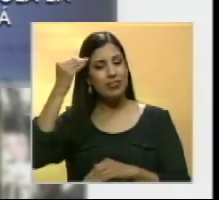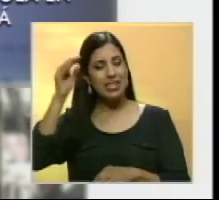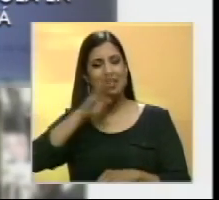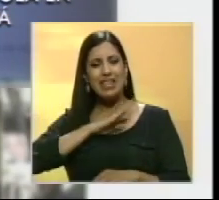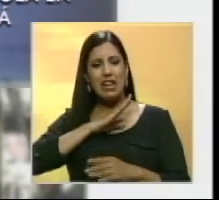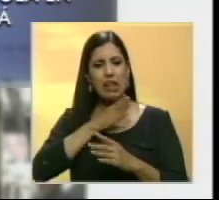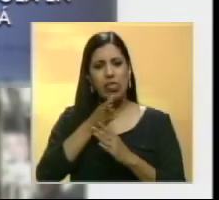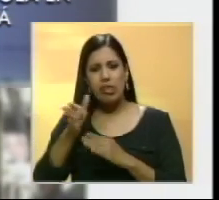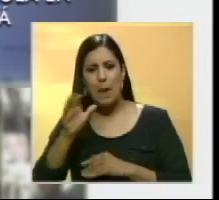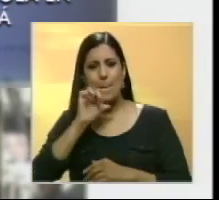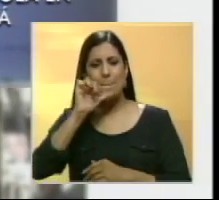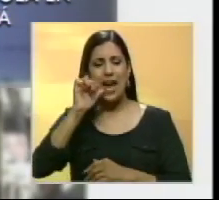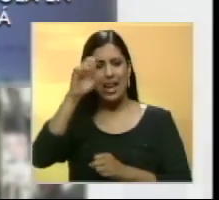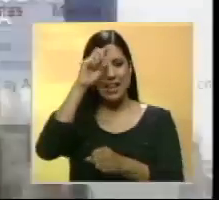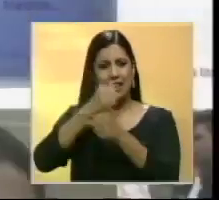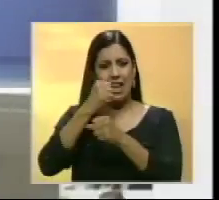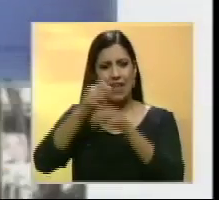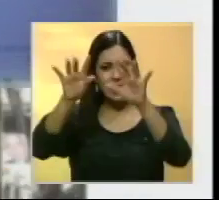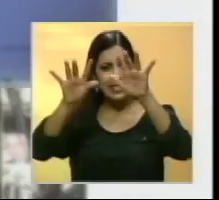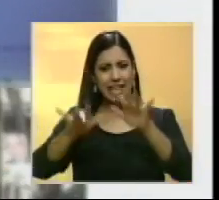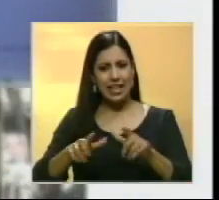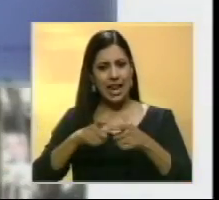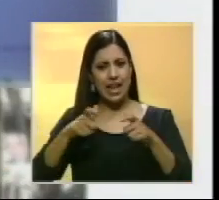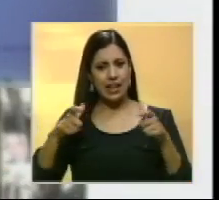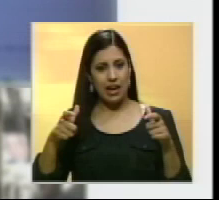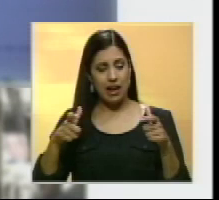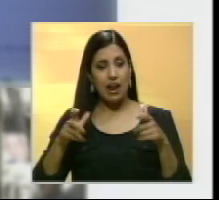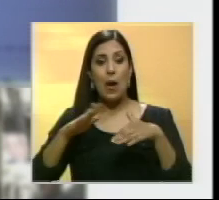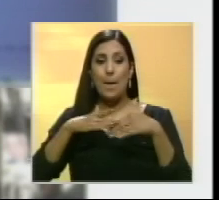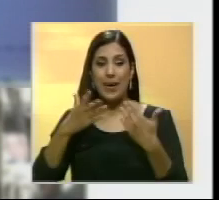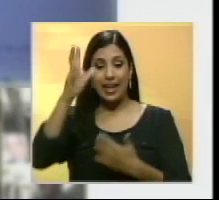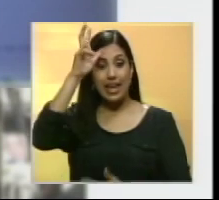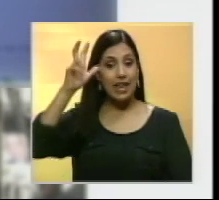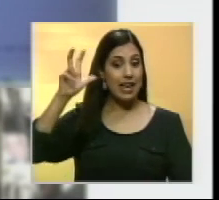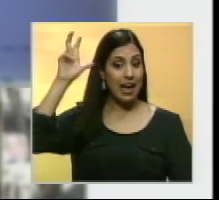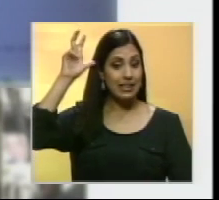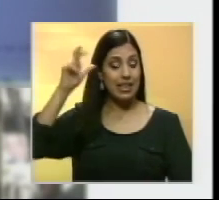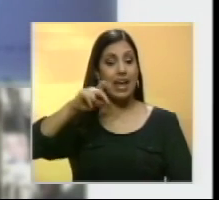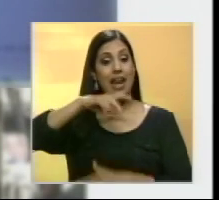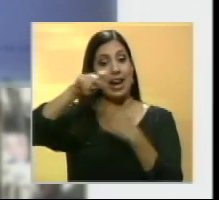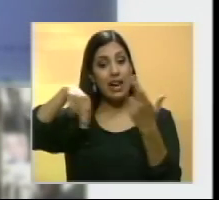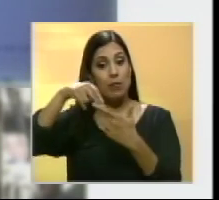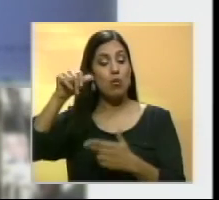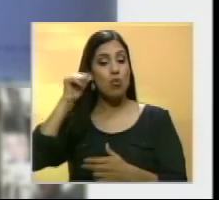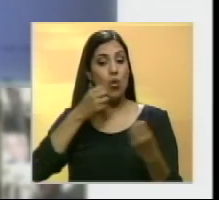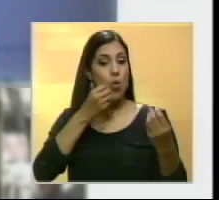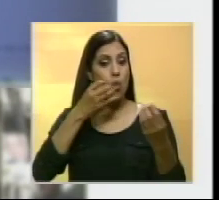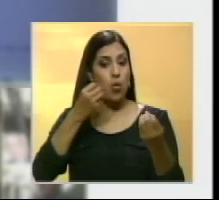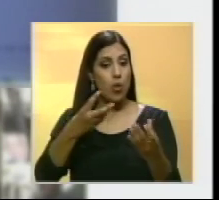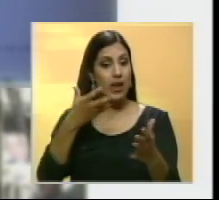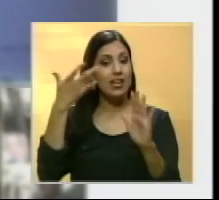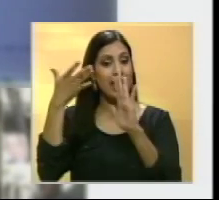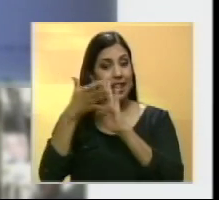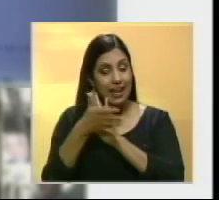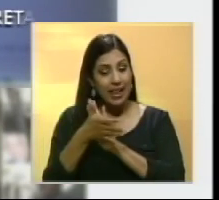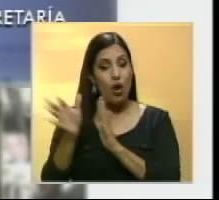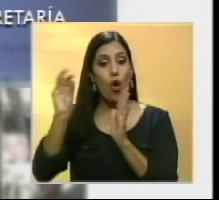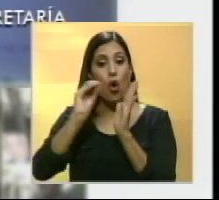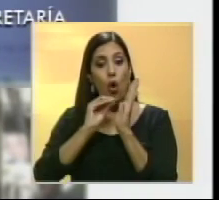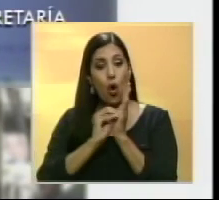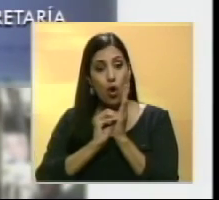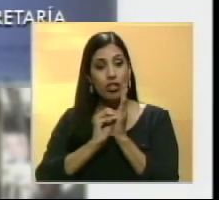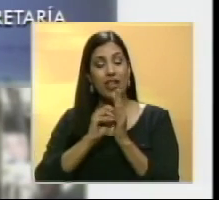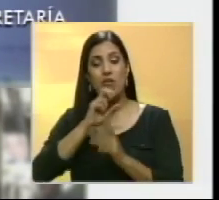una desviación de sus funciones como secretario general. Para la canciller de la República, las declaraciones de Almagro reiteran